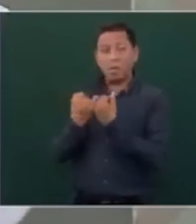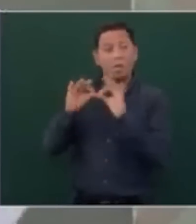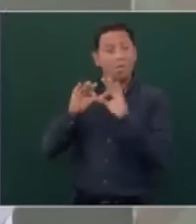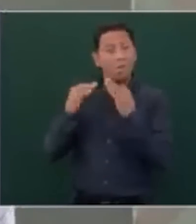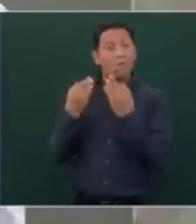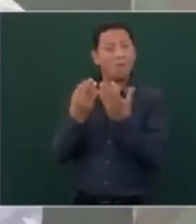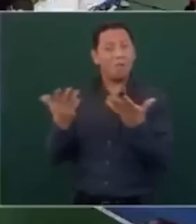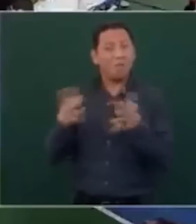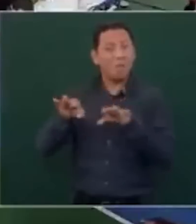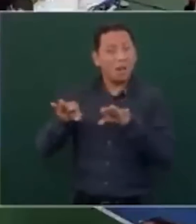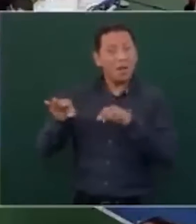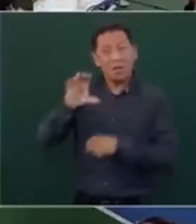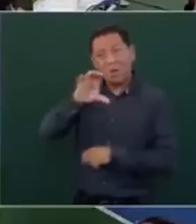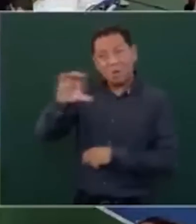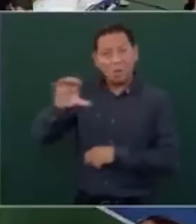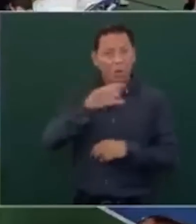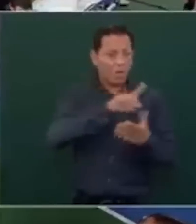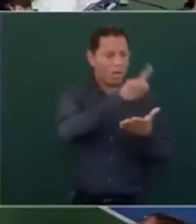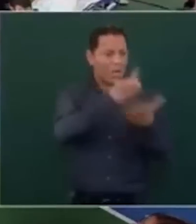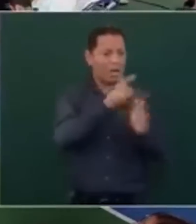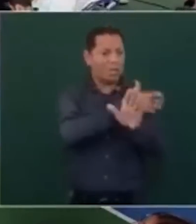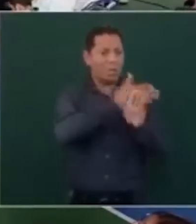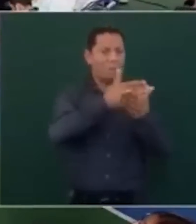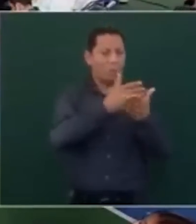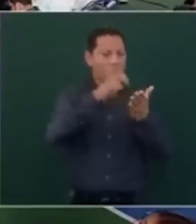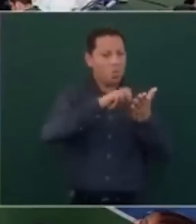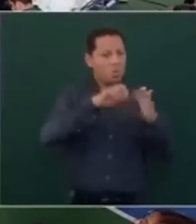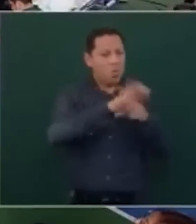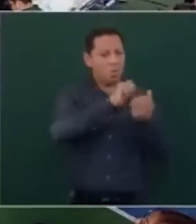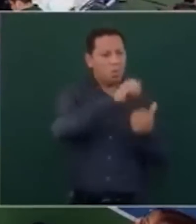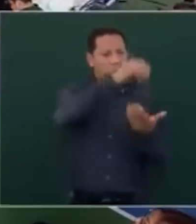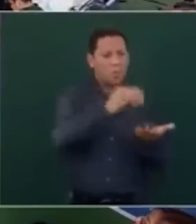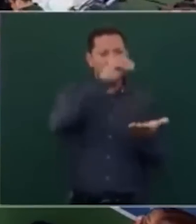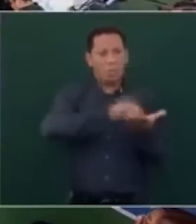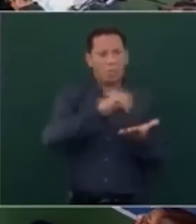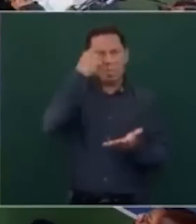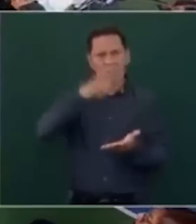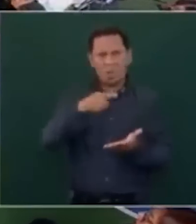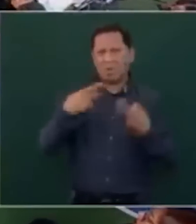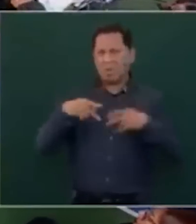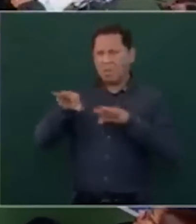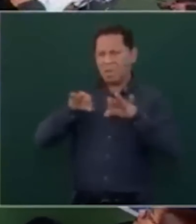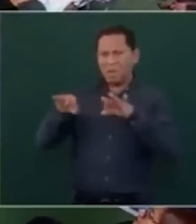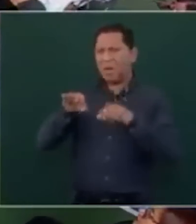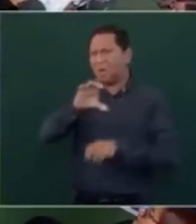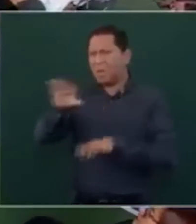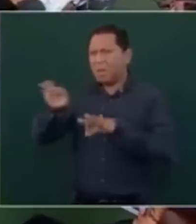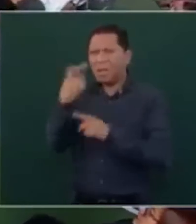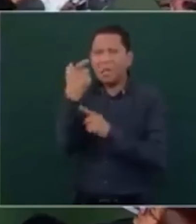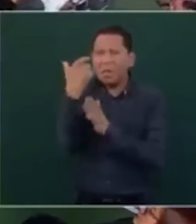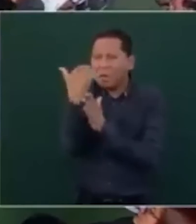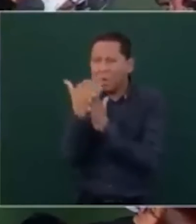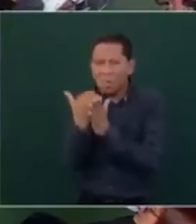Todas las reformas fueron para congelar los aumentos salariales, para